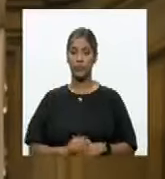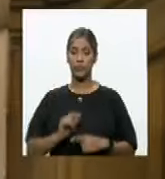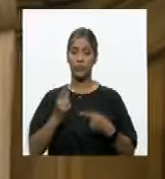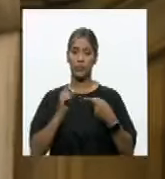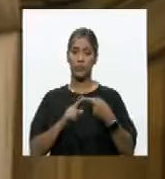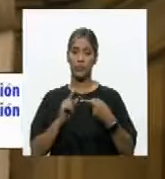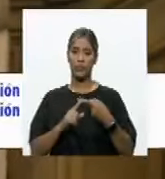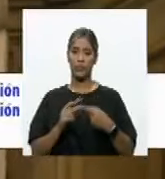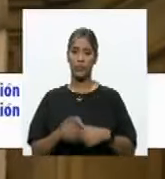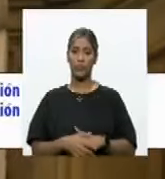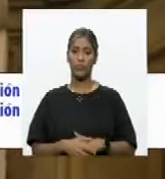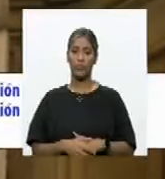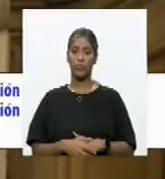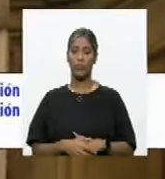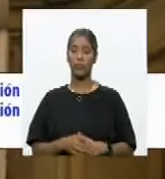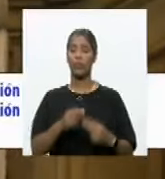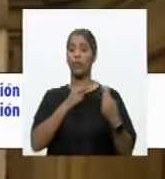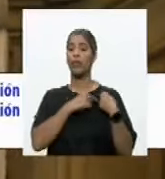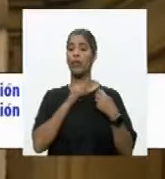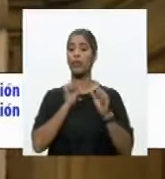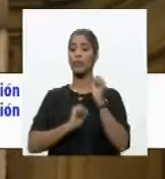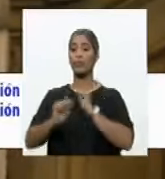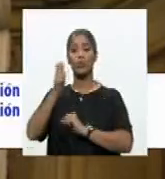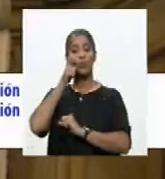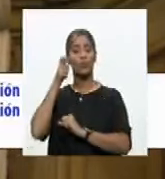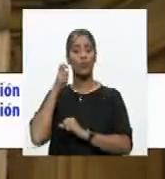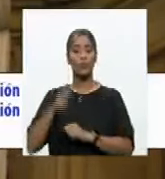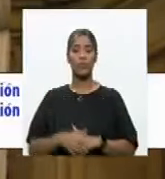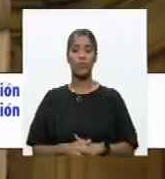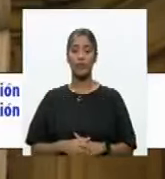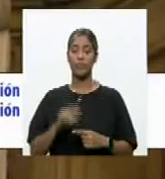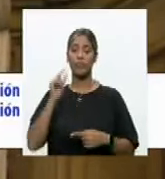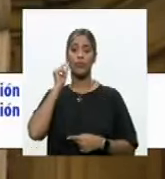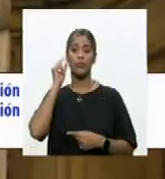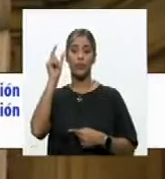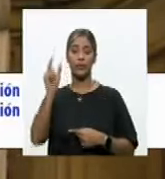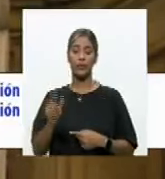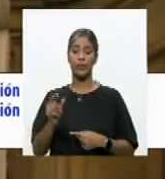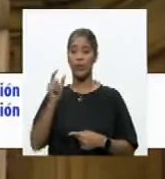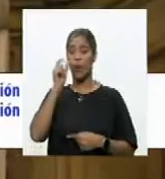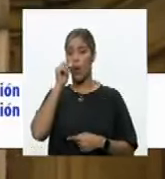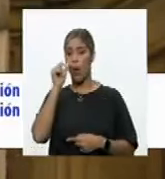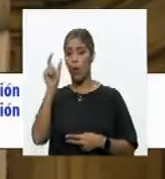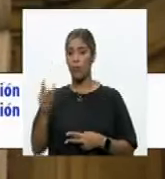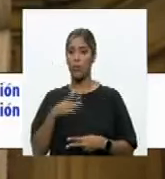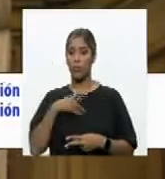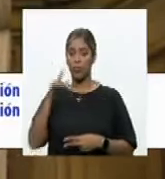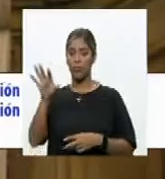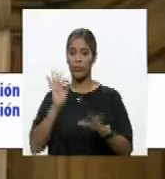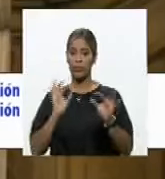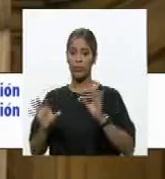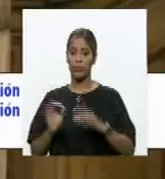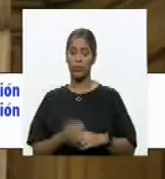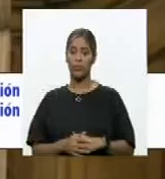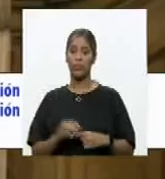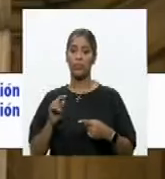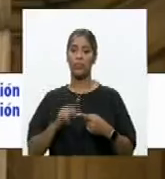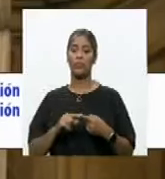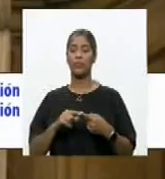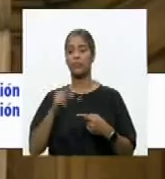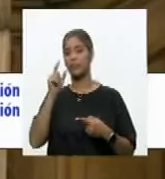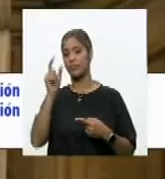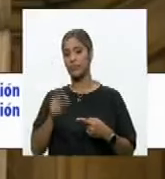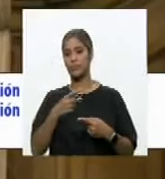Primero, al cargo de Defensor del Pueblo, ciudadanas y ciudadanos elegibles: Alvarado